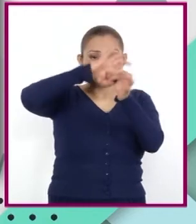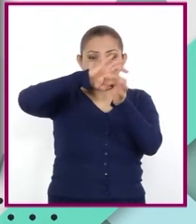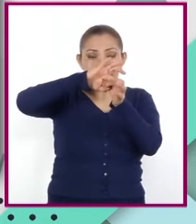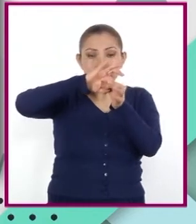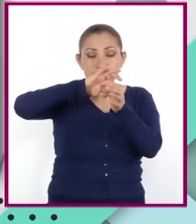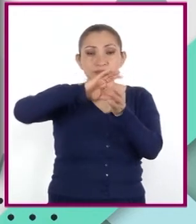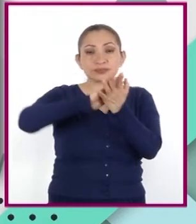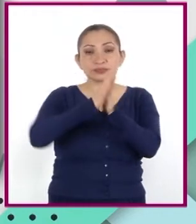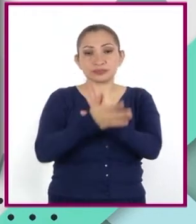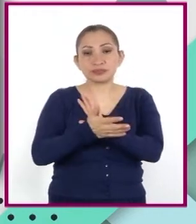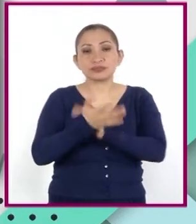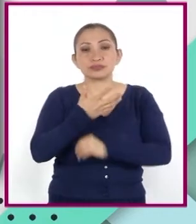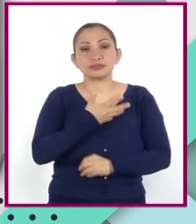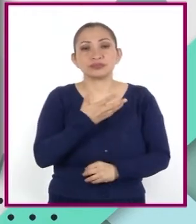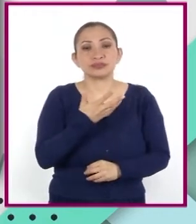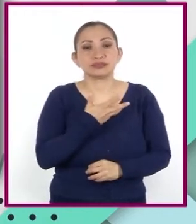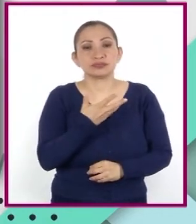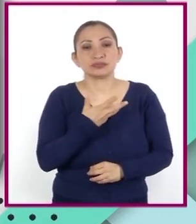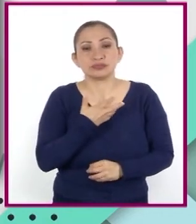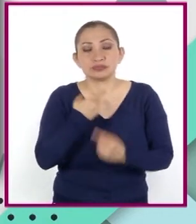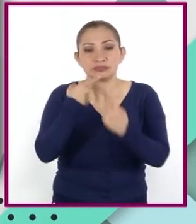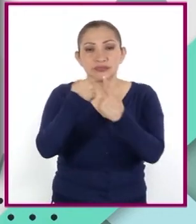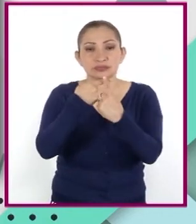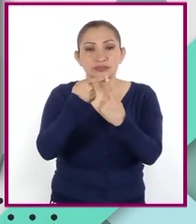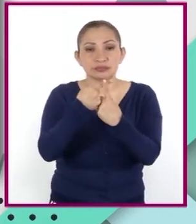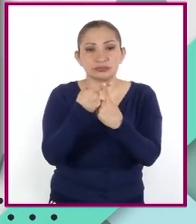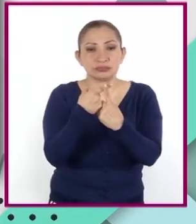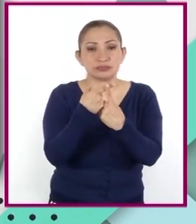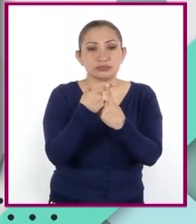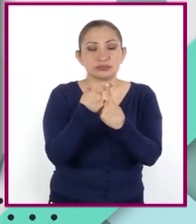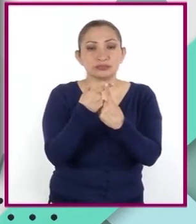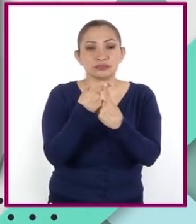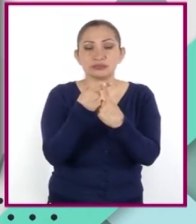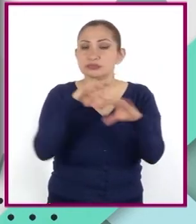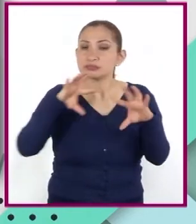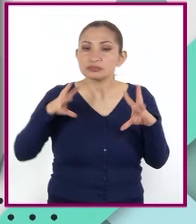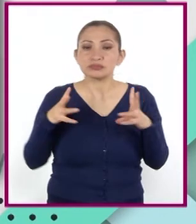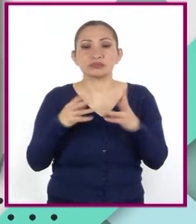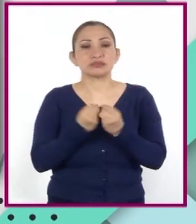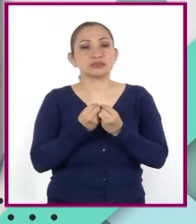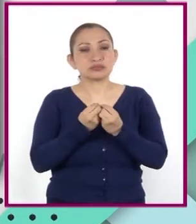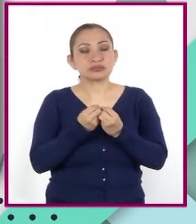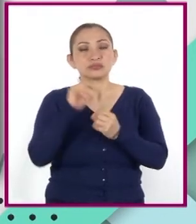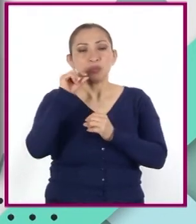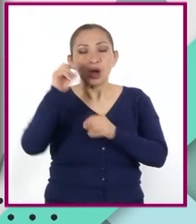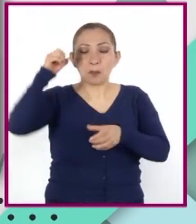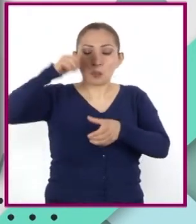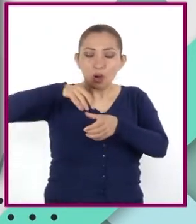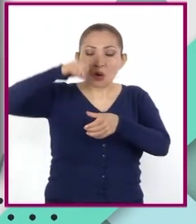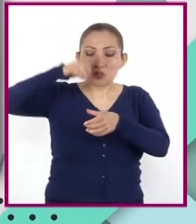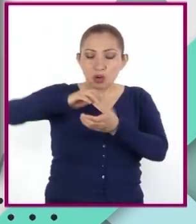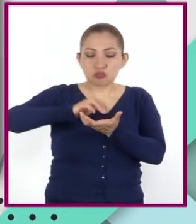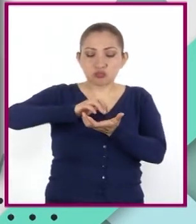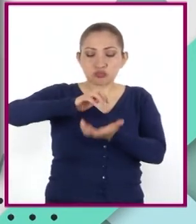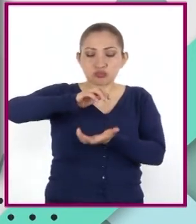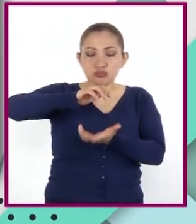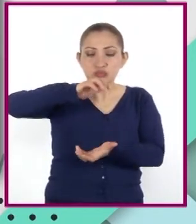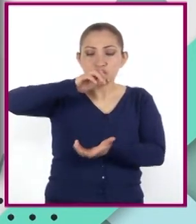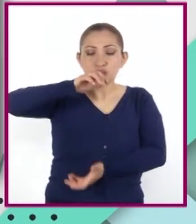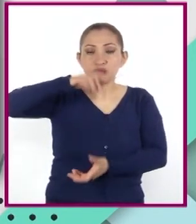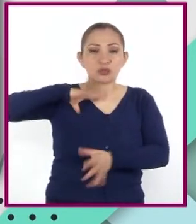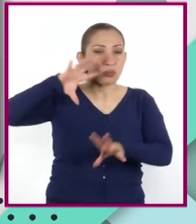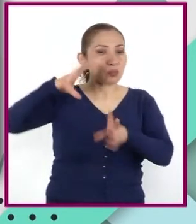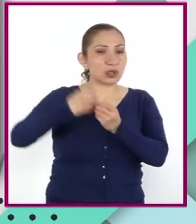y así obtiene la suma de los totales que se van acumulando con todas las